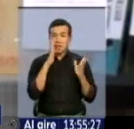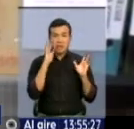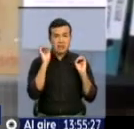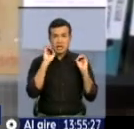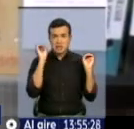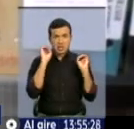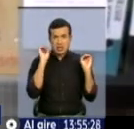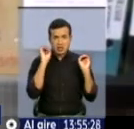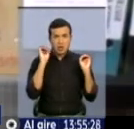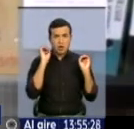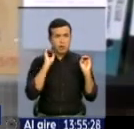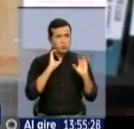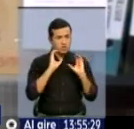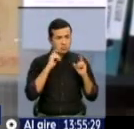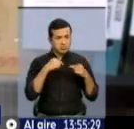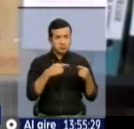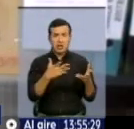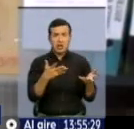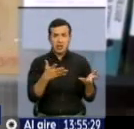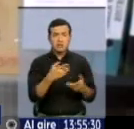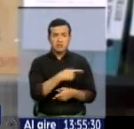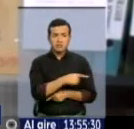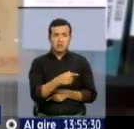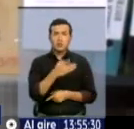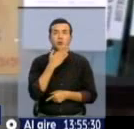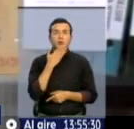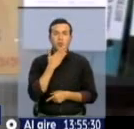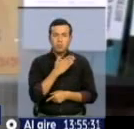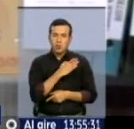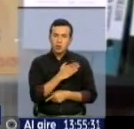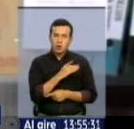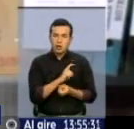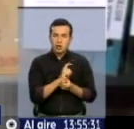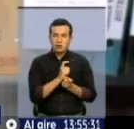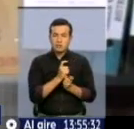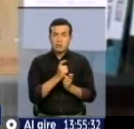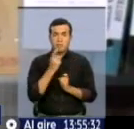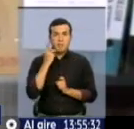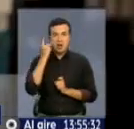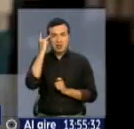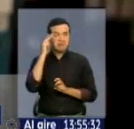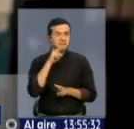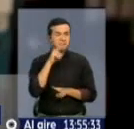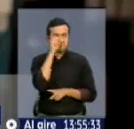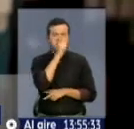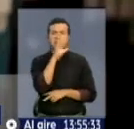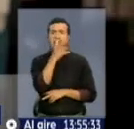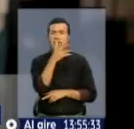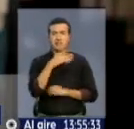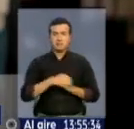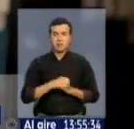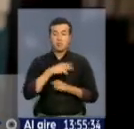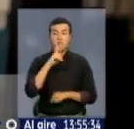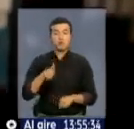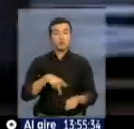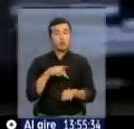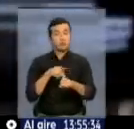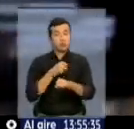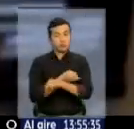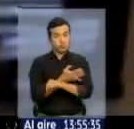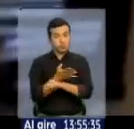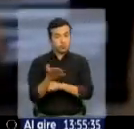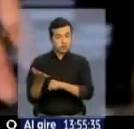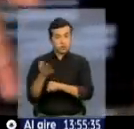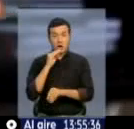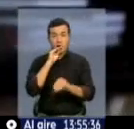manera rutinaria, los niños empiezan a presentar ciertos cambios, pero ni siquiera los padres caen en cuenta. Los expertos recomiendan a las